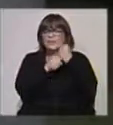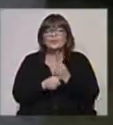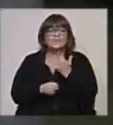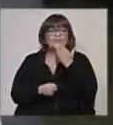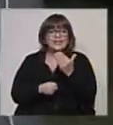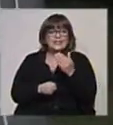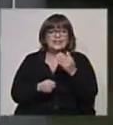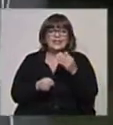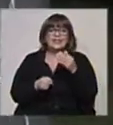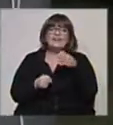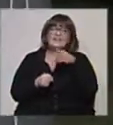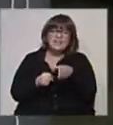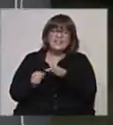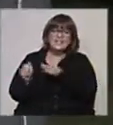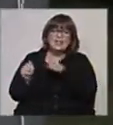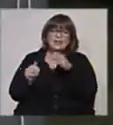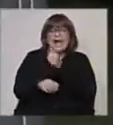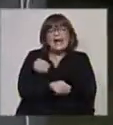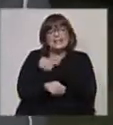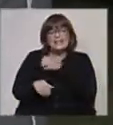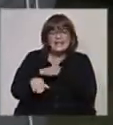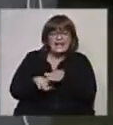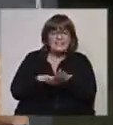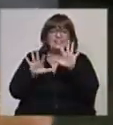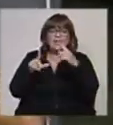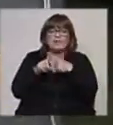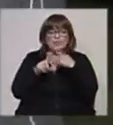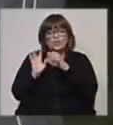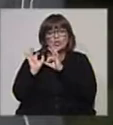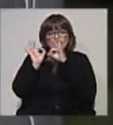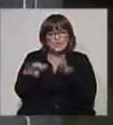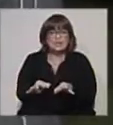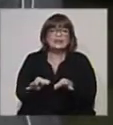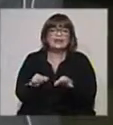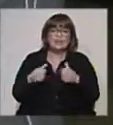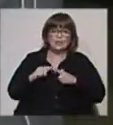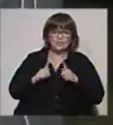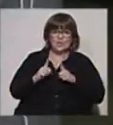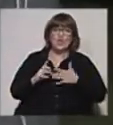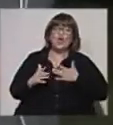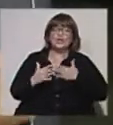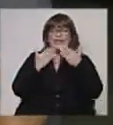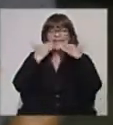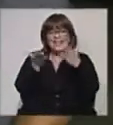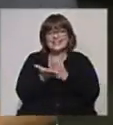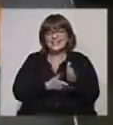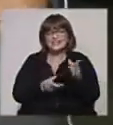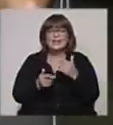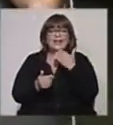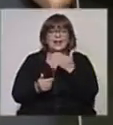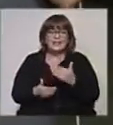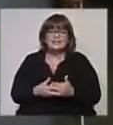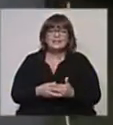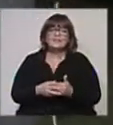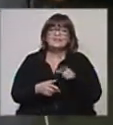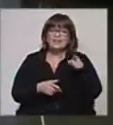por Boulevard. Demoran 10 minutos en llegar, más o menos. Lo tengo claro. Yo estoy esperándolos acá. Es un placer estar con ustedes y gracias como siempre. Gracias, Nelson. A vos.